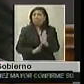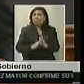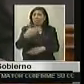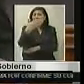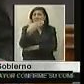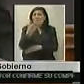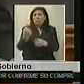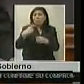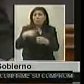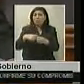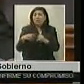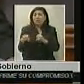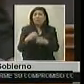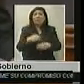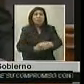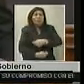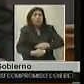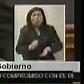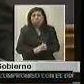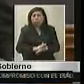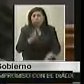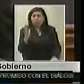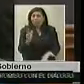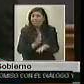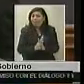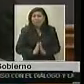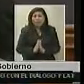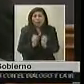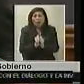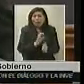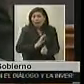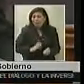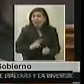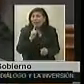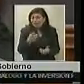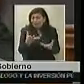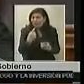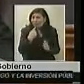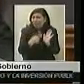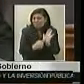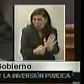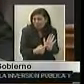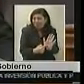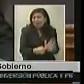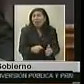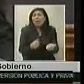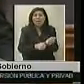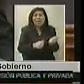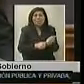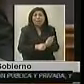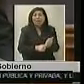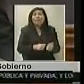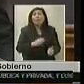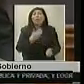bandera de la inclusión y hacer negocios millonarios, nada santos con el Estado. Eso es lo que quiere hacer el señor